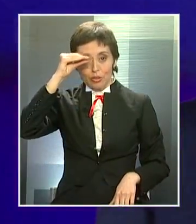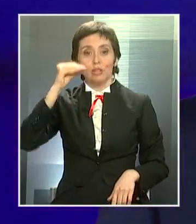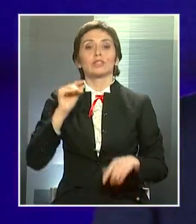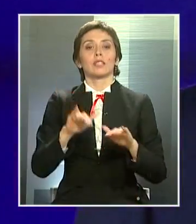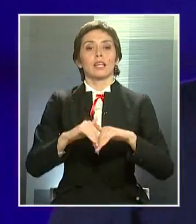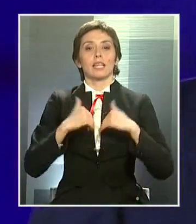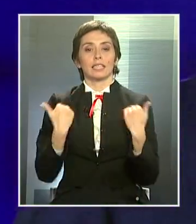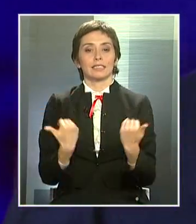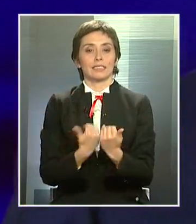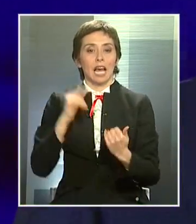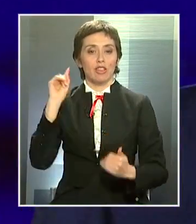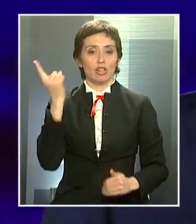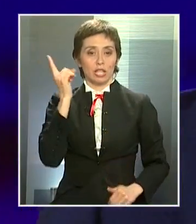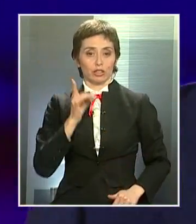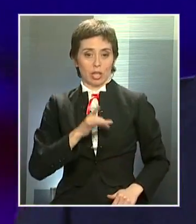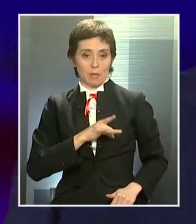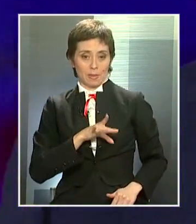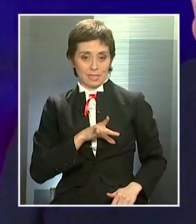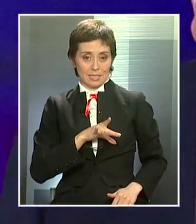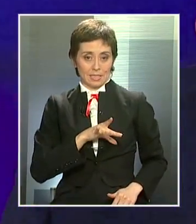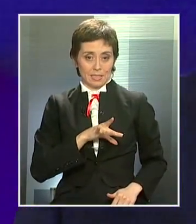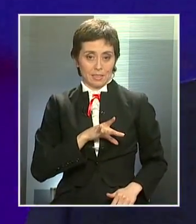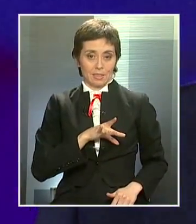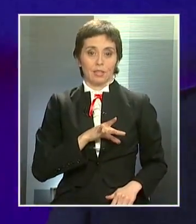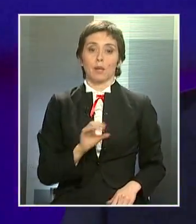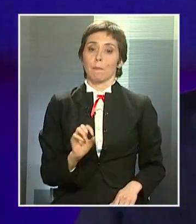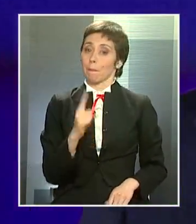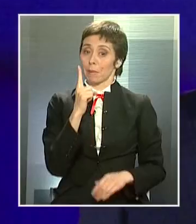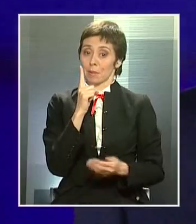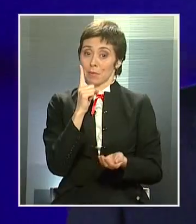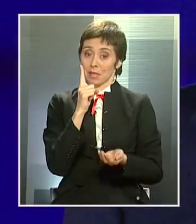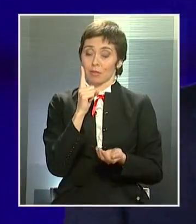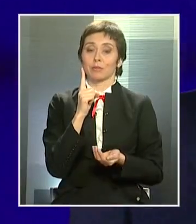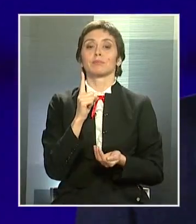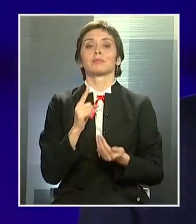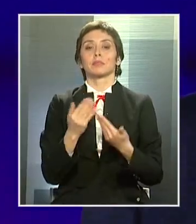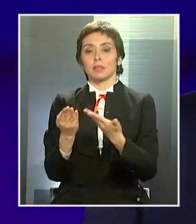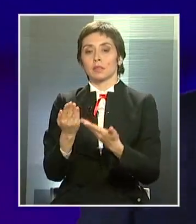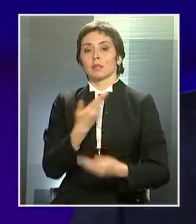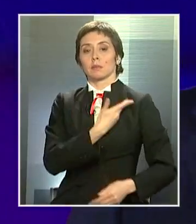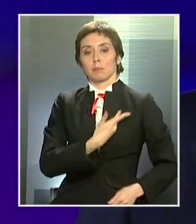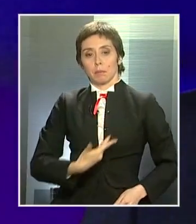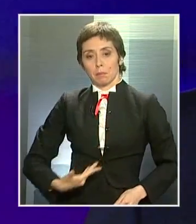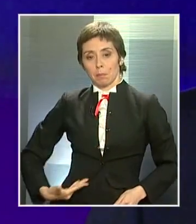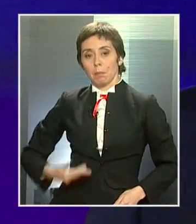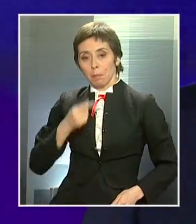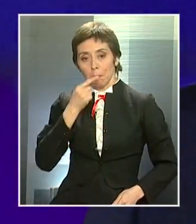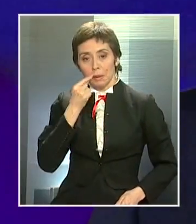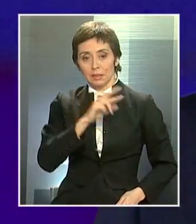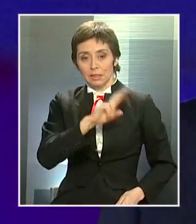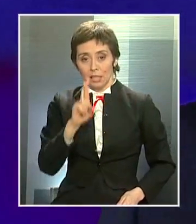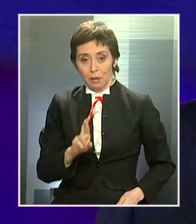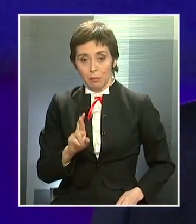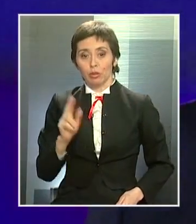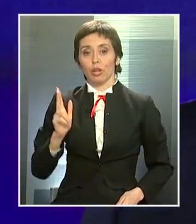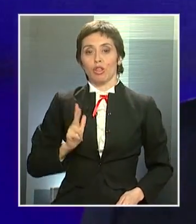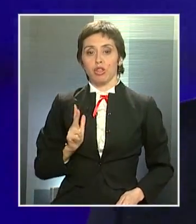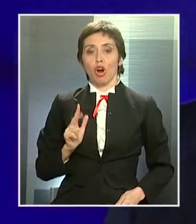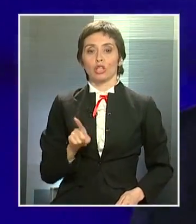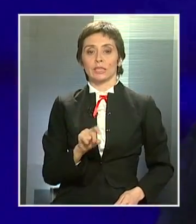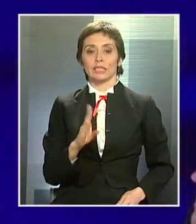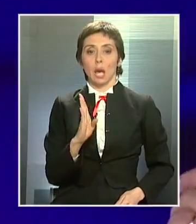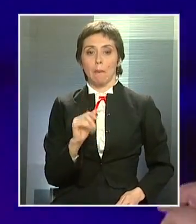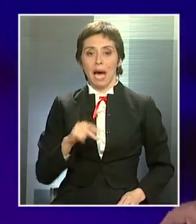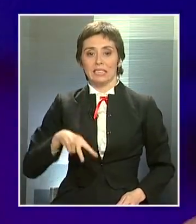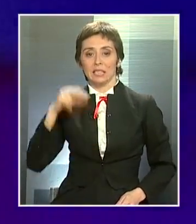el Estadio Nacional de Chile. En primer lugar, Su Excelencia el Presidente de la República, don Sebastián